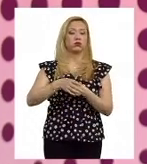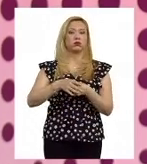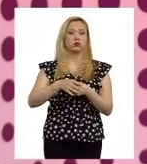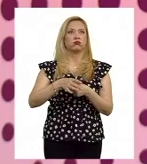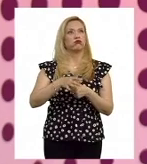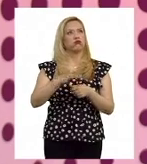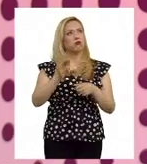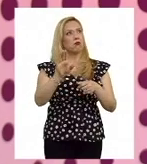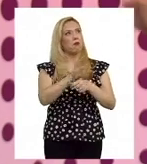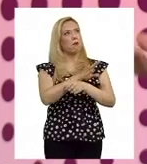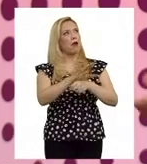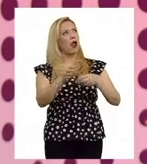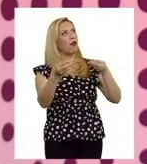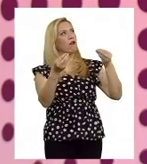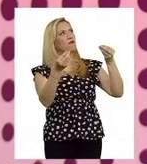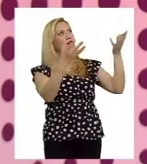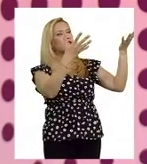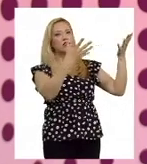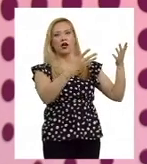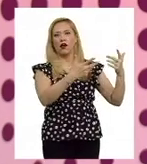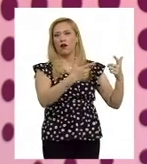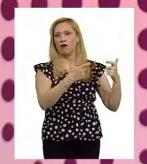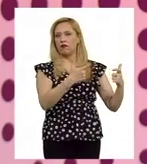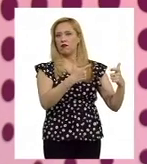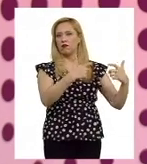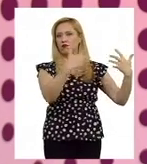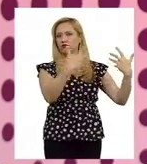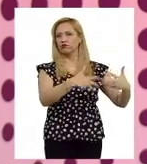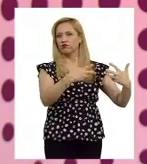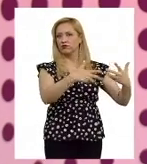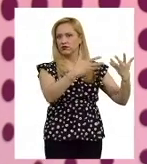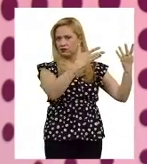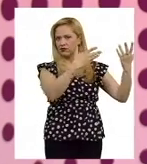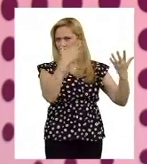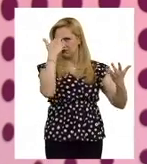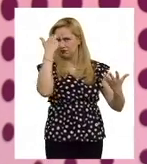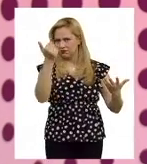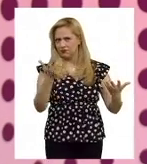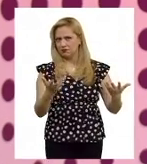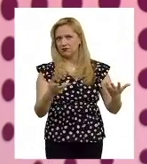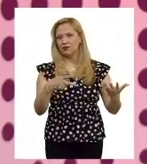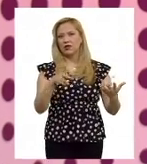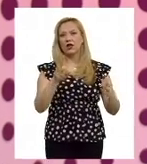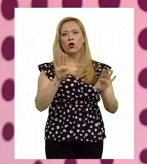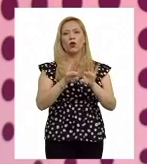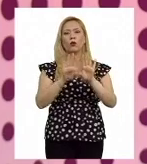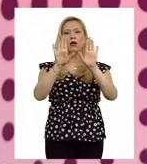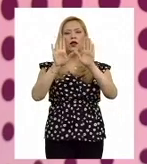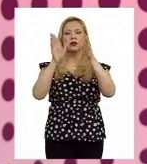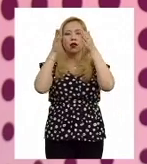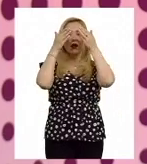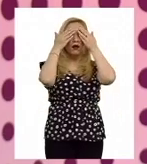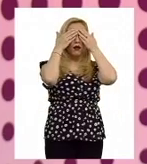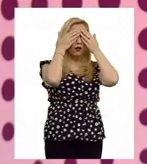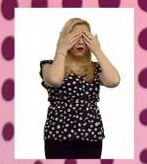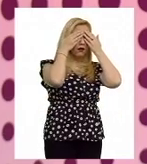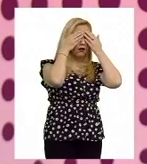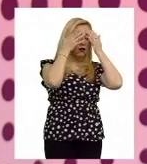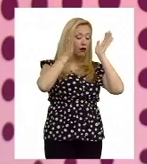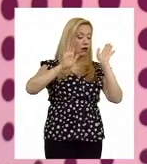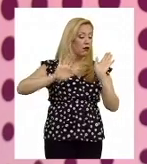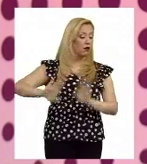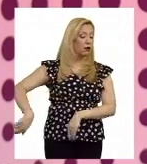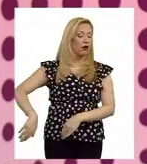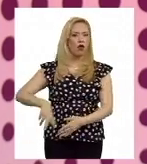a intereses económicos más grandes o ha tenido políticas un poco ciegas probablemente del